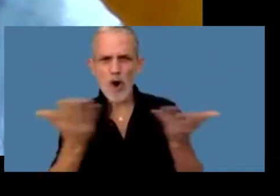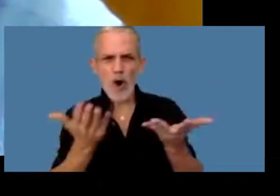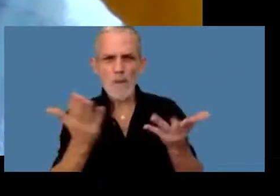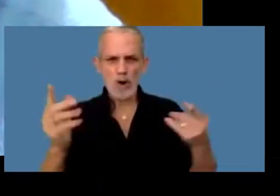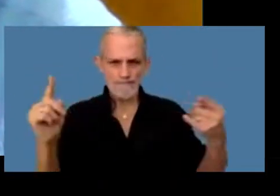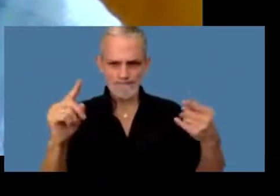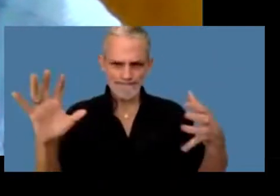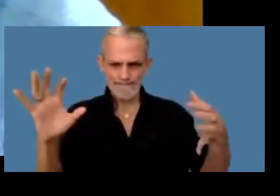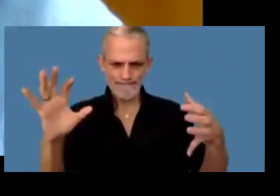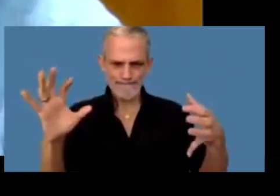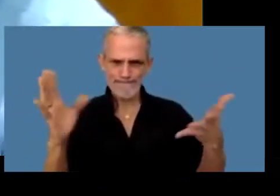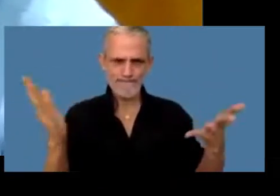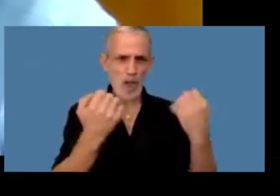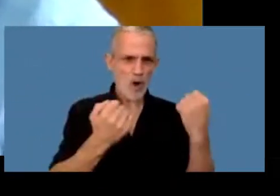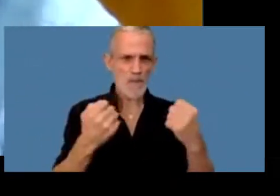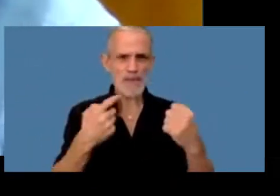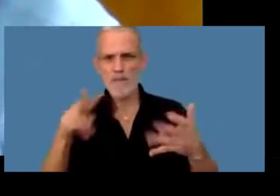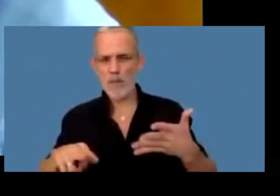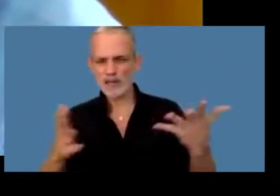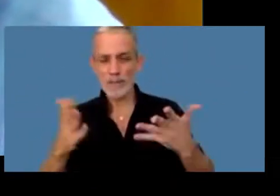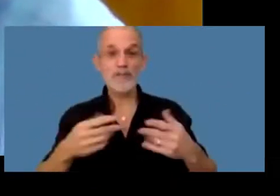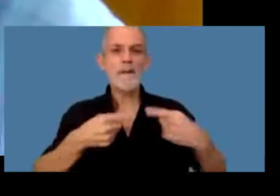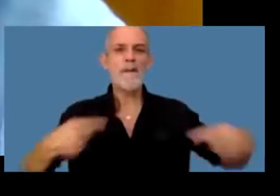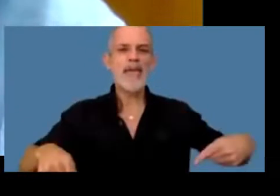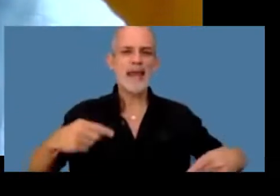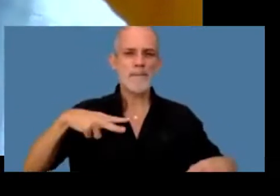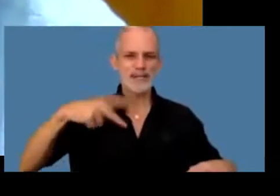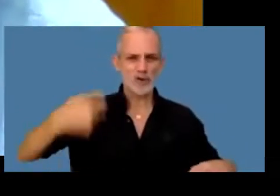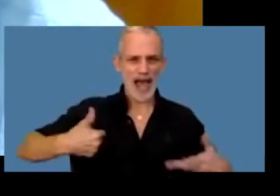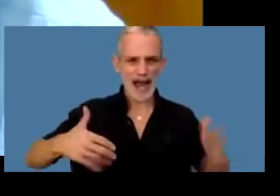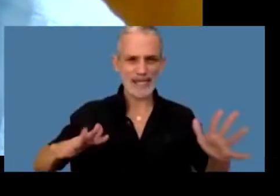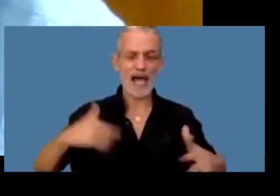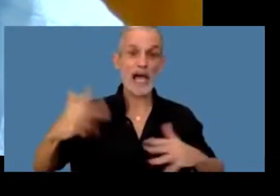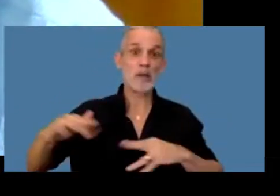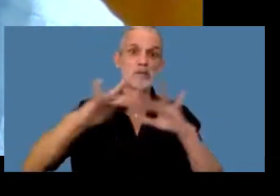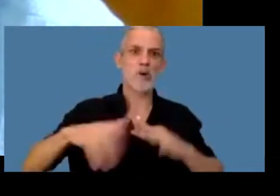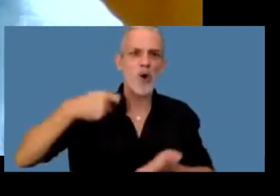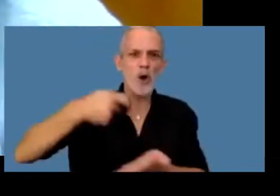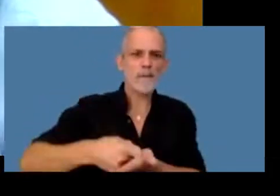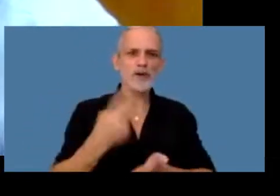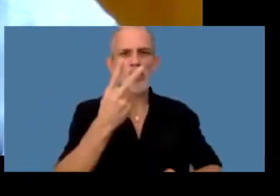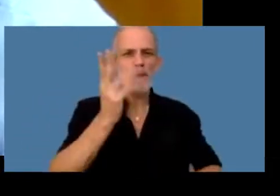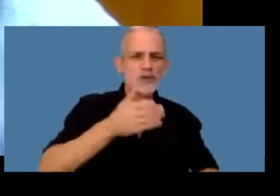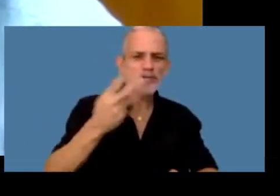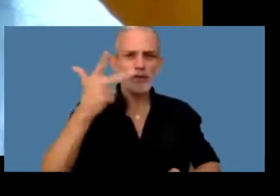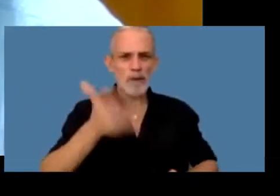el tema de bienes personales, hay mitos. Hoy aporta el 2-3% de la